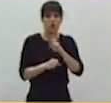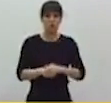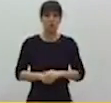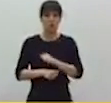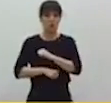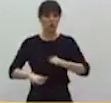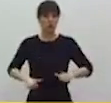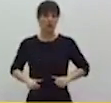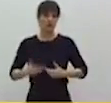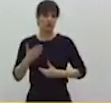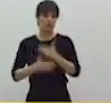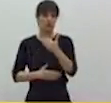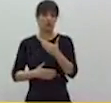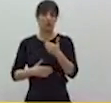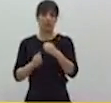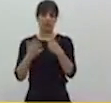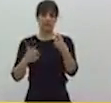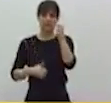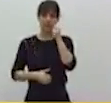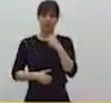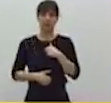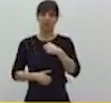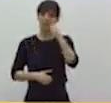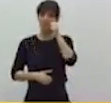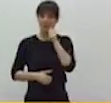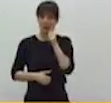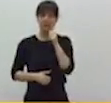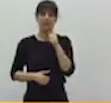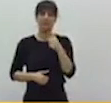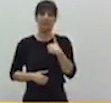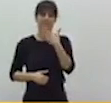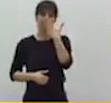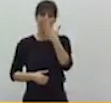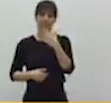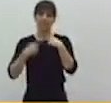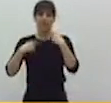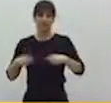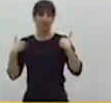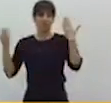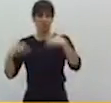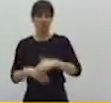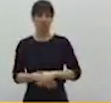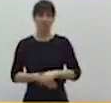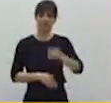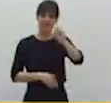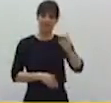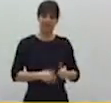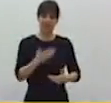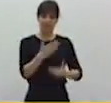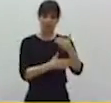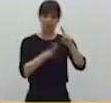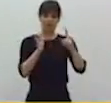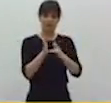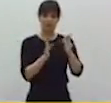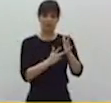Pedro Sánchez, el rostro del fracaso y de la irresponsabilidad. La República, Italia, 6 de abril, balance